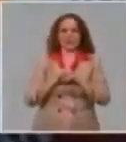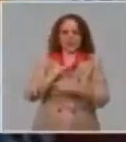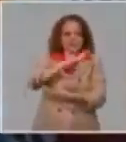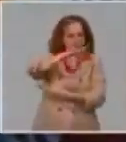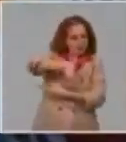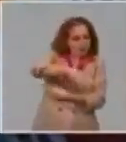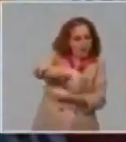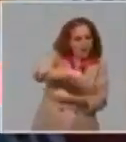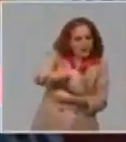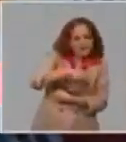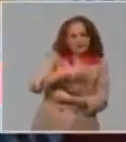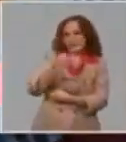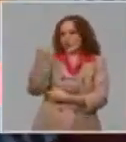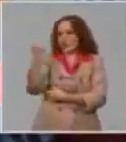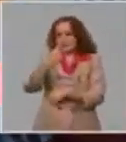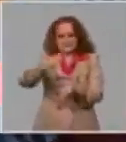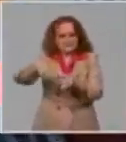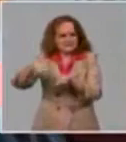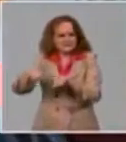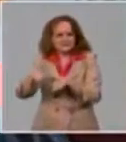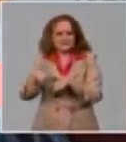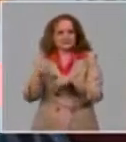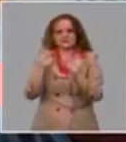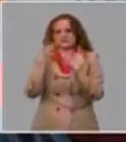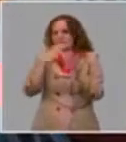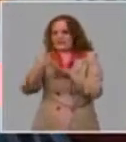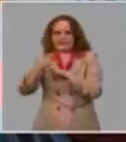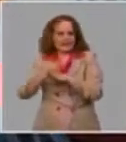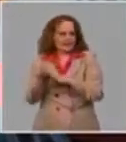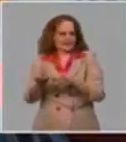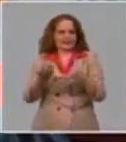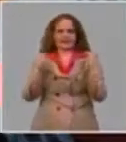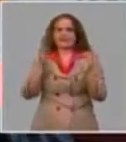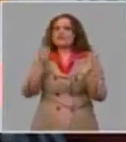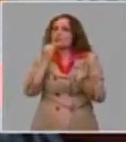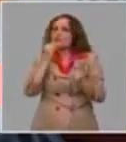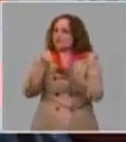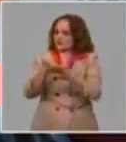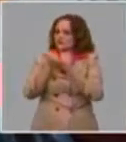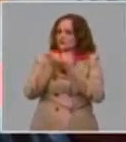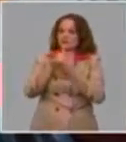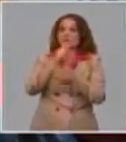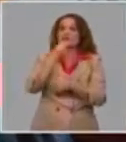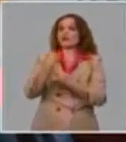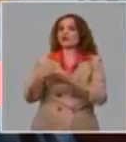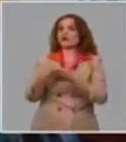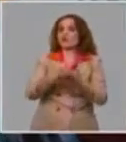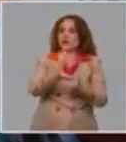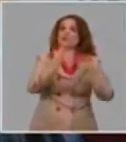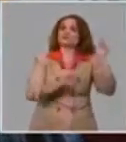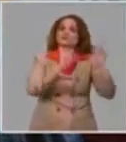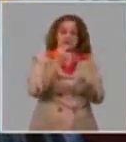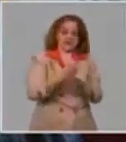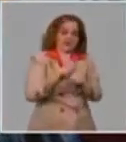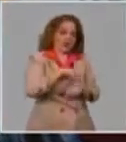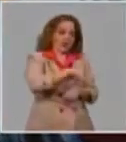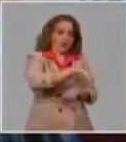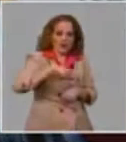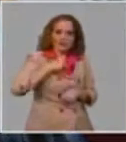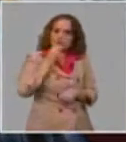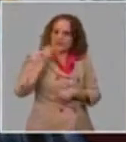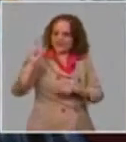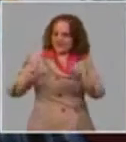cinta transportadora que vamos a ubicar en el sistema de los molinos para humanizar el trabajo de los trabajadores